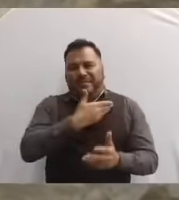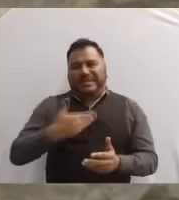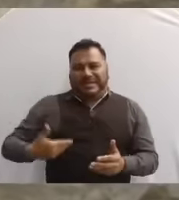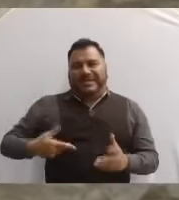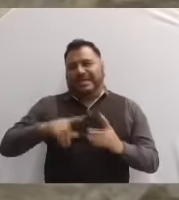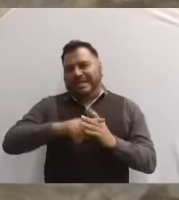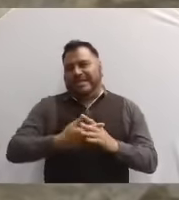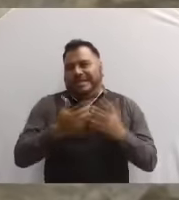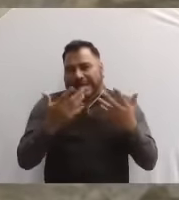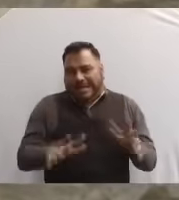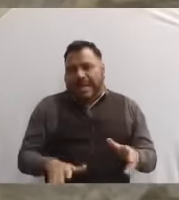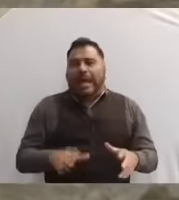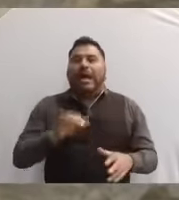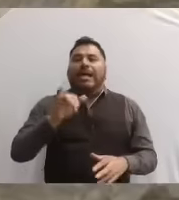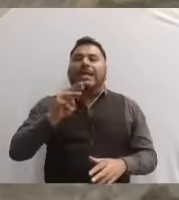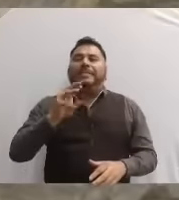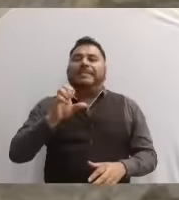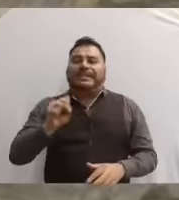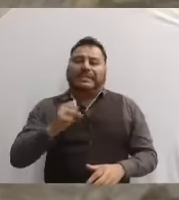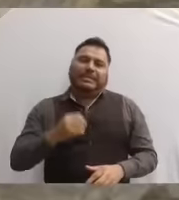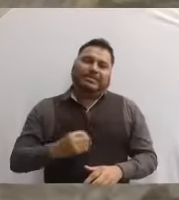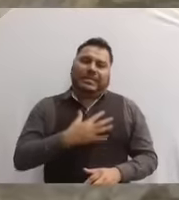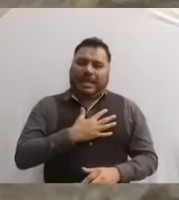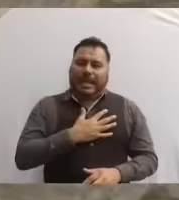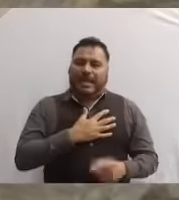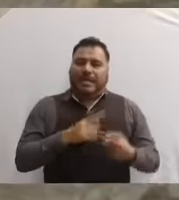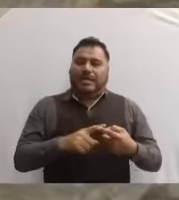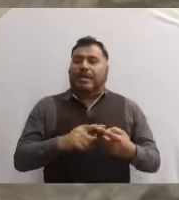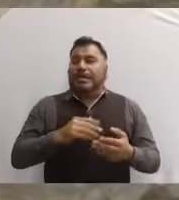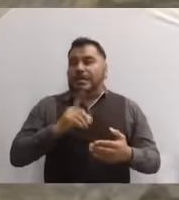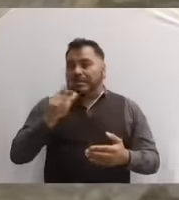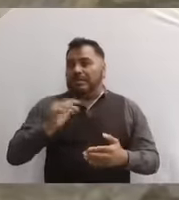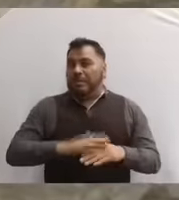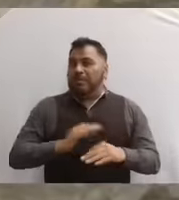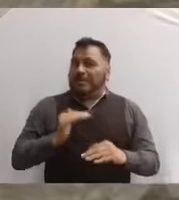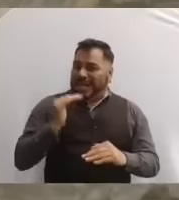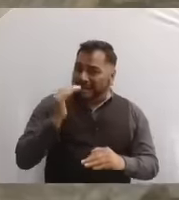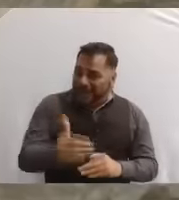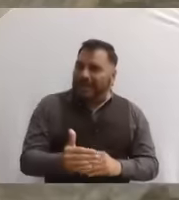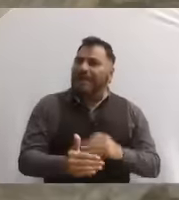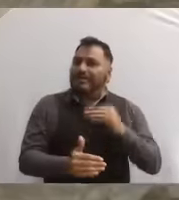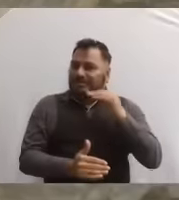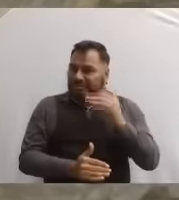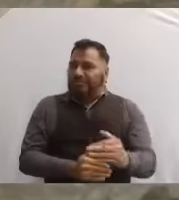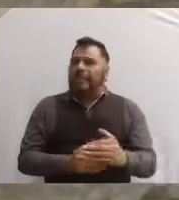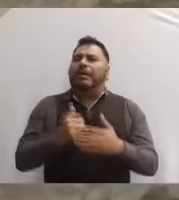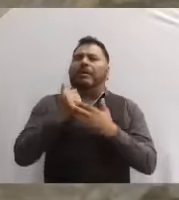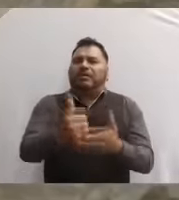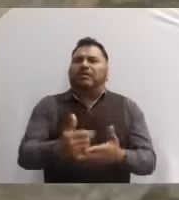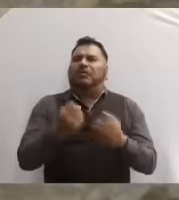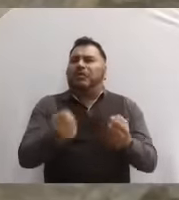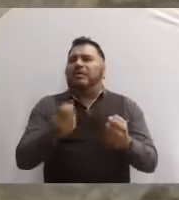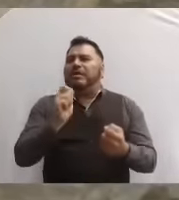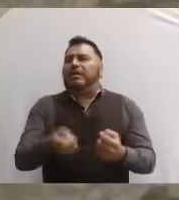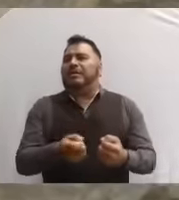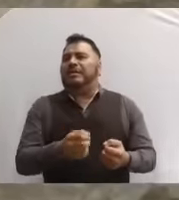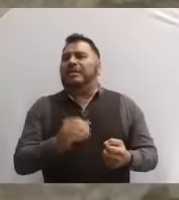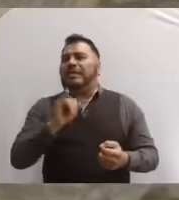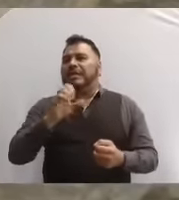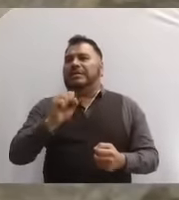presidente con el IMSS Bienestar y vamos a avanzar. Vamos a fortalecer el